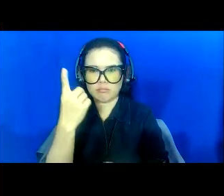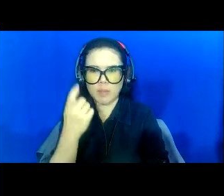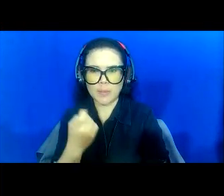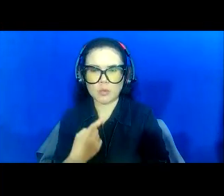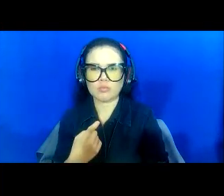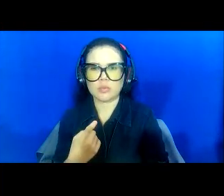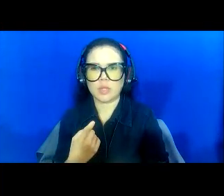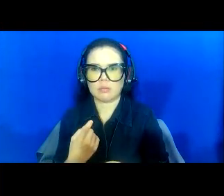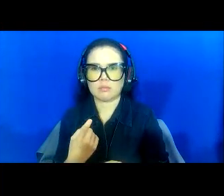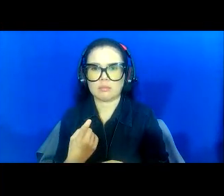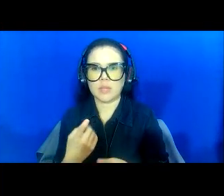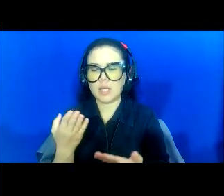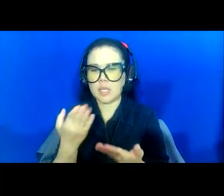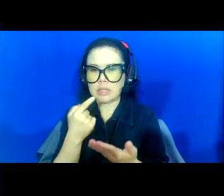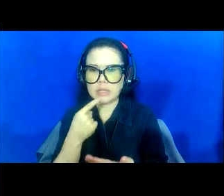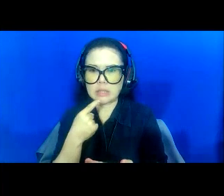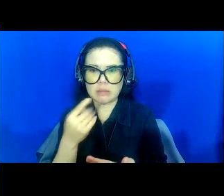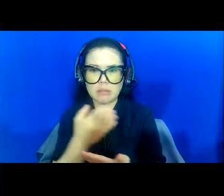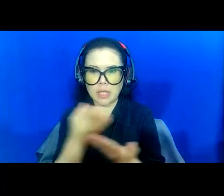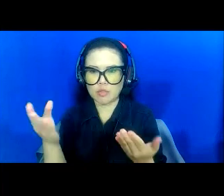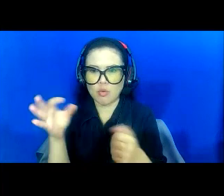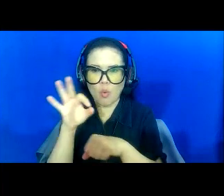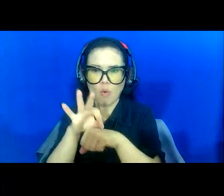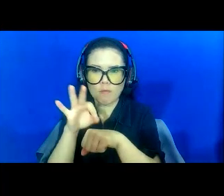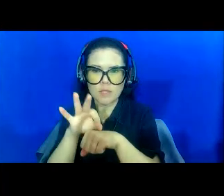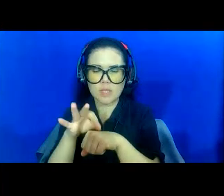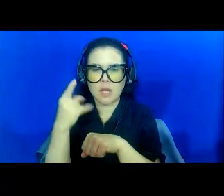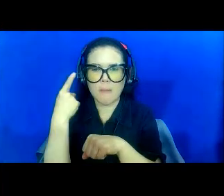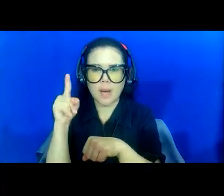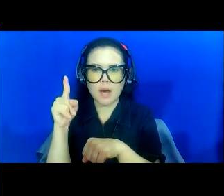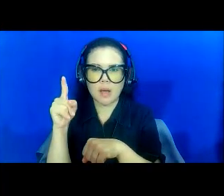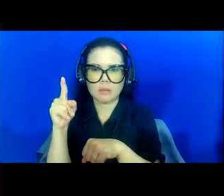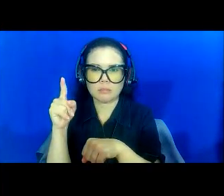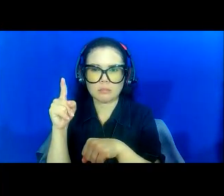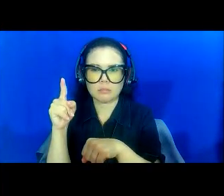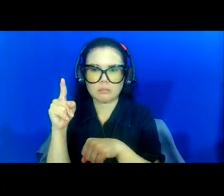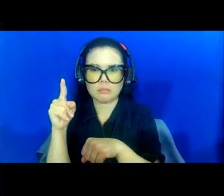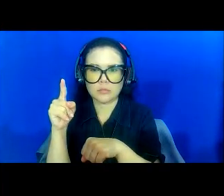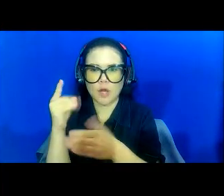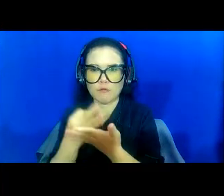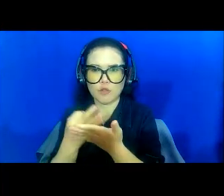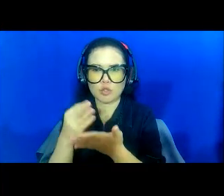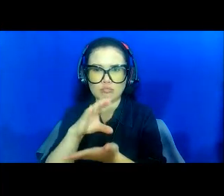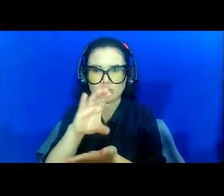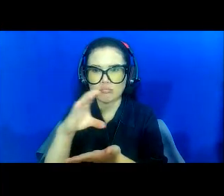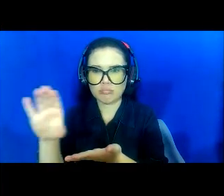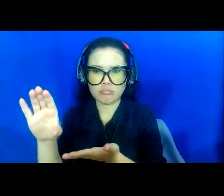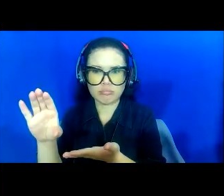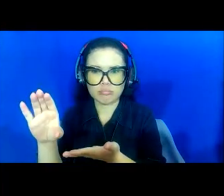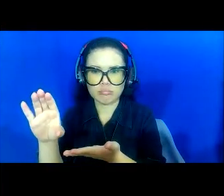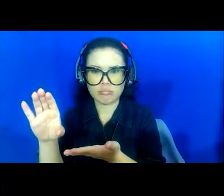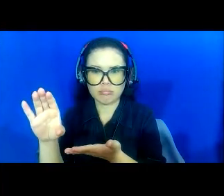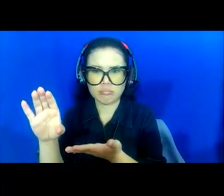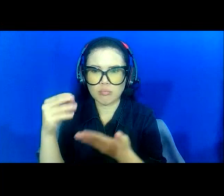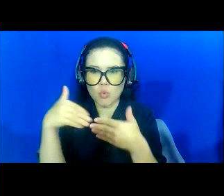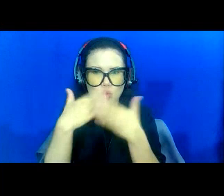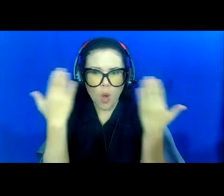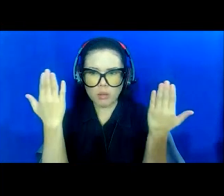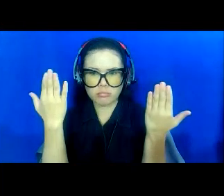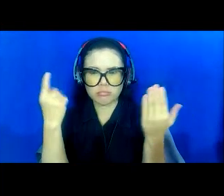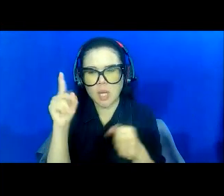tienen oficinas como tal, ¿verdad?, para colocar esos fondos y poderlos utilizar de una